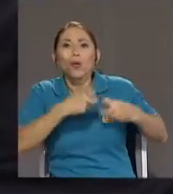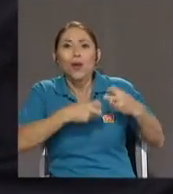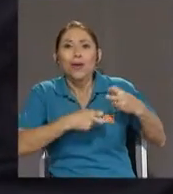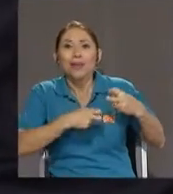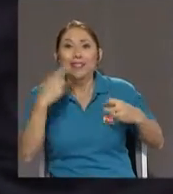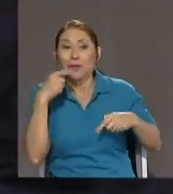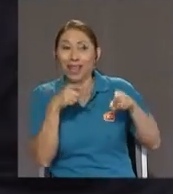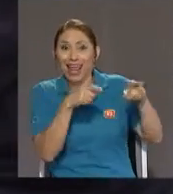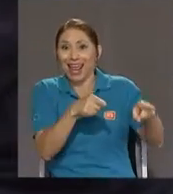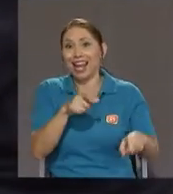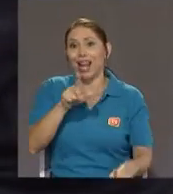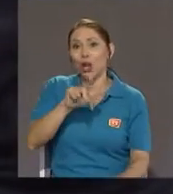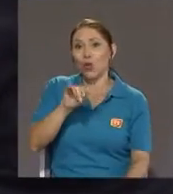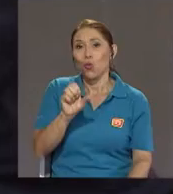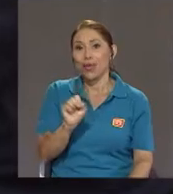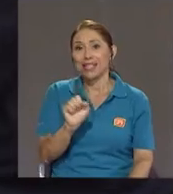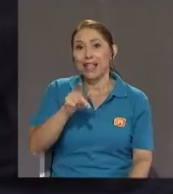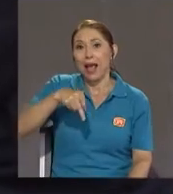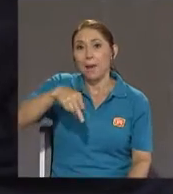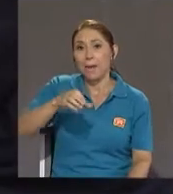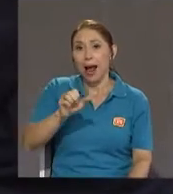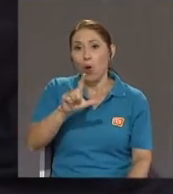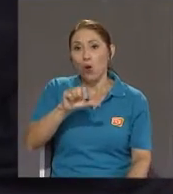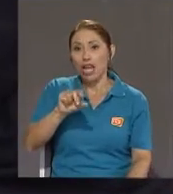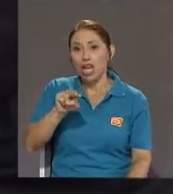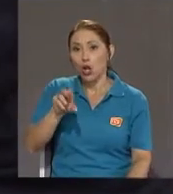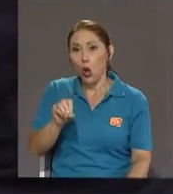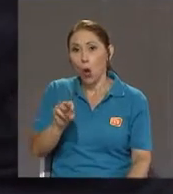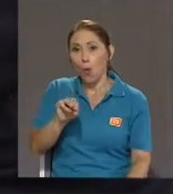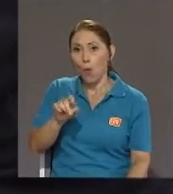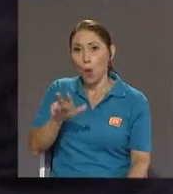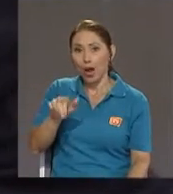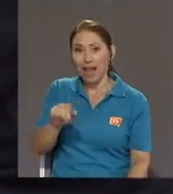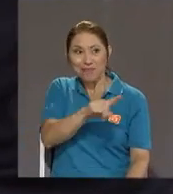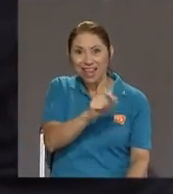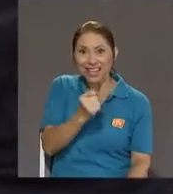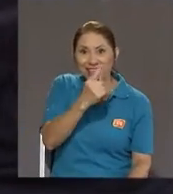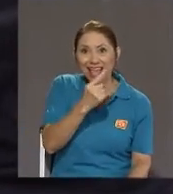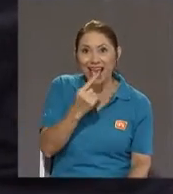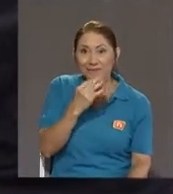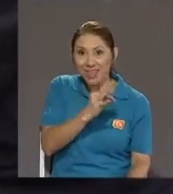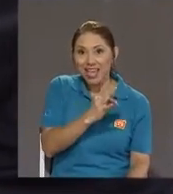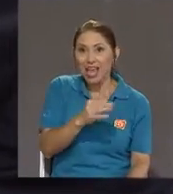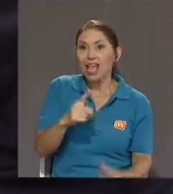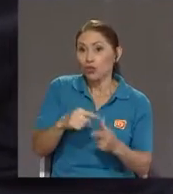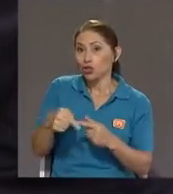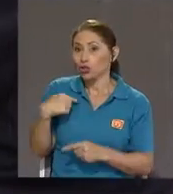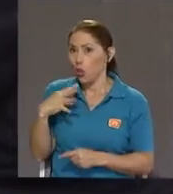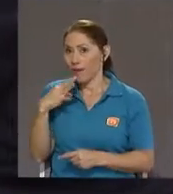entendía, por supuesto, muy bien esto. Y me dice,